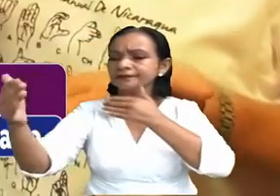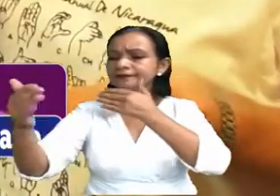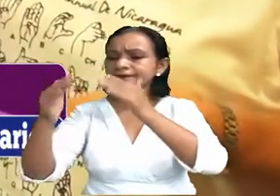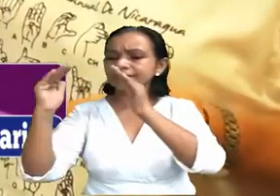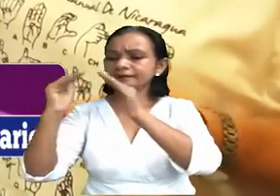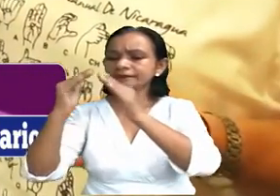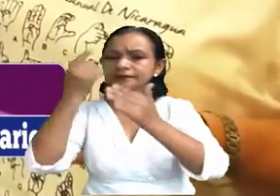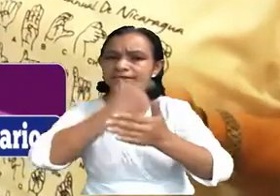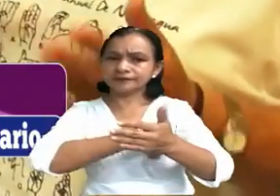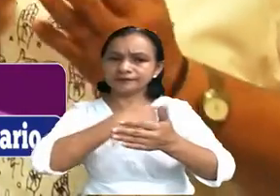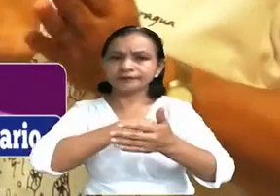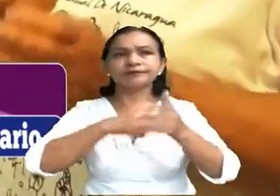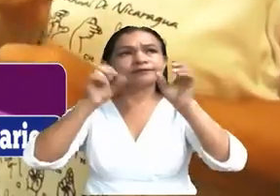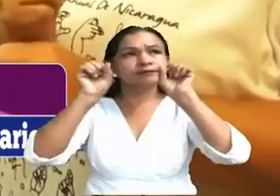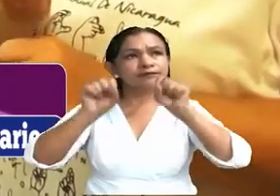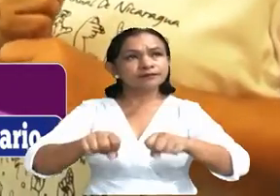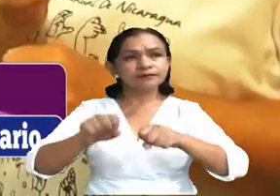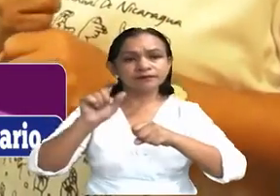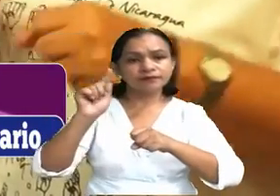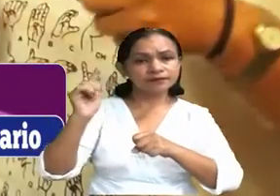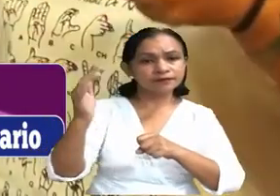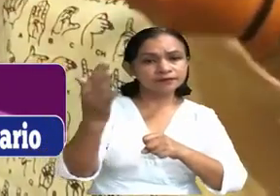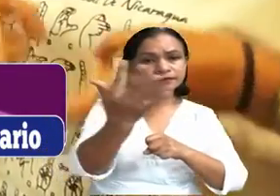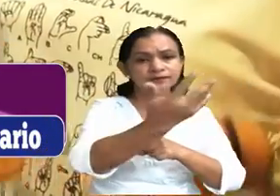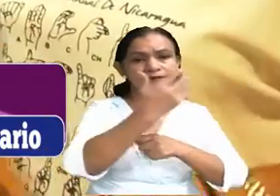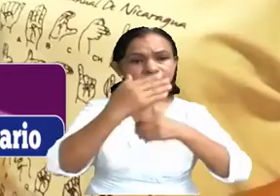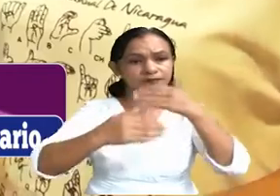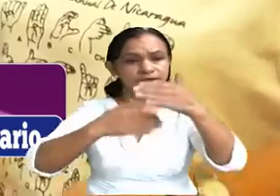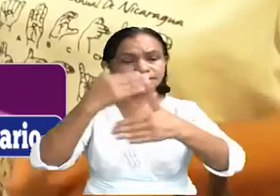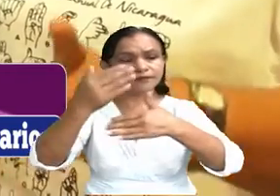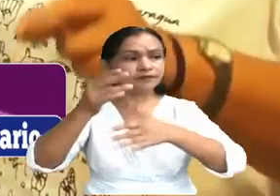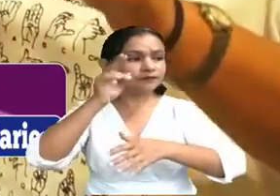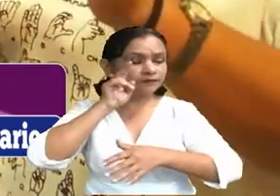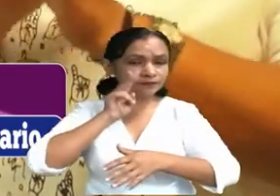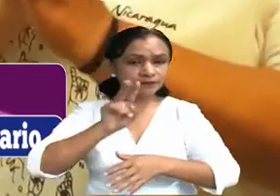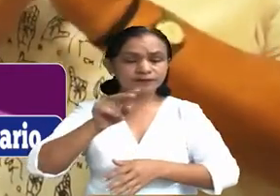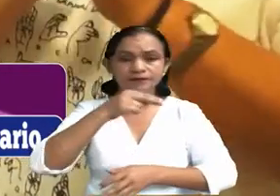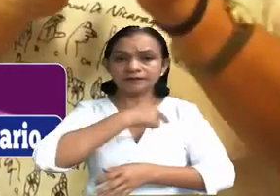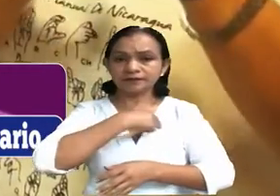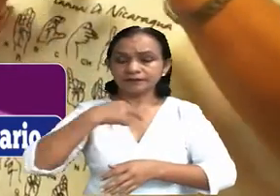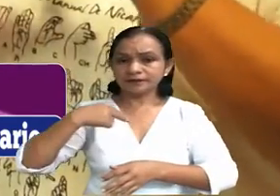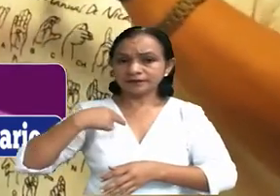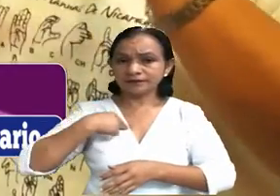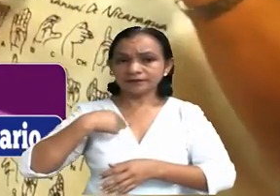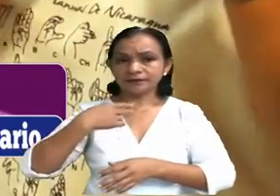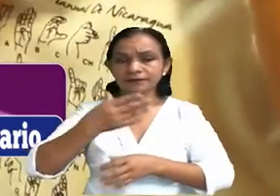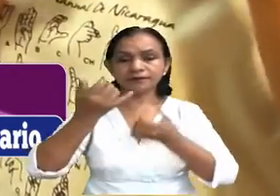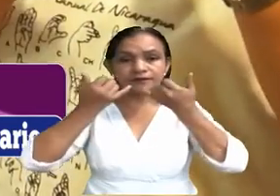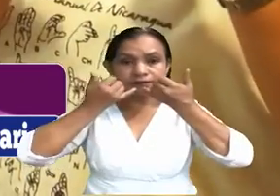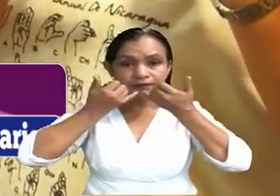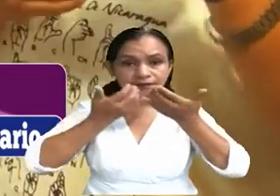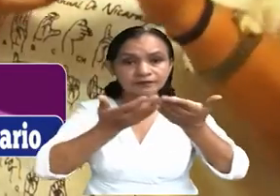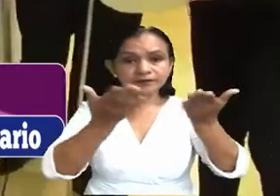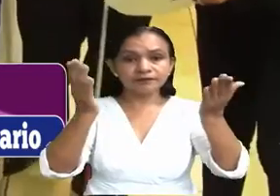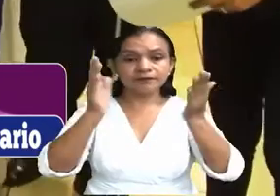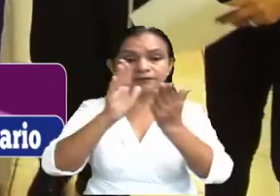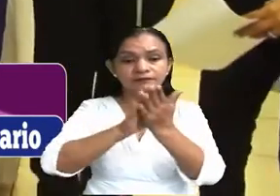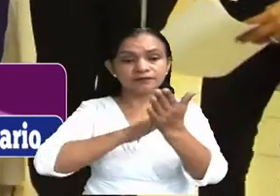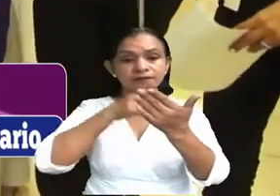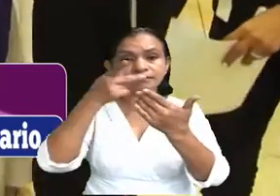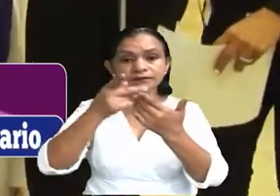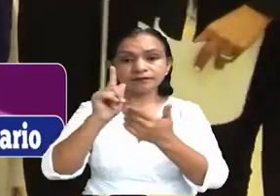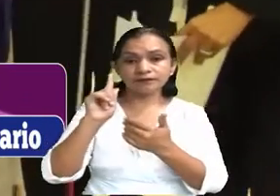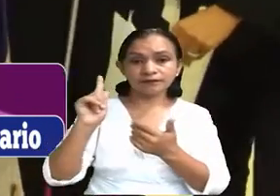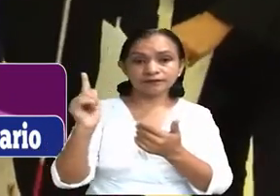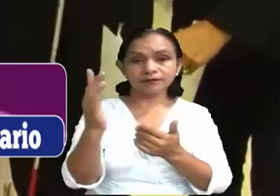a su casa. Entonces, todos estos procesos se vienen generando a raíz de la información del programa Todos con Vos, pero